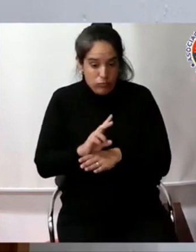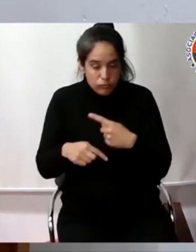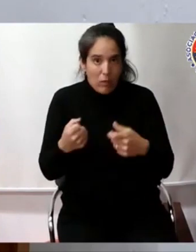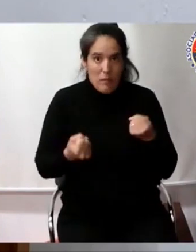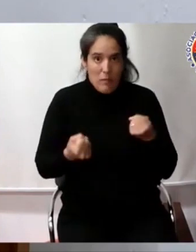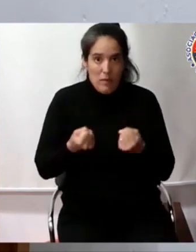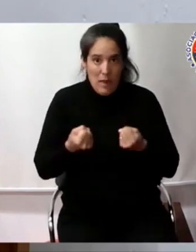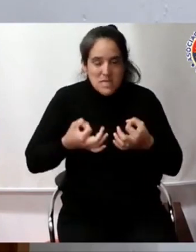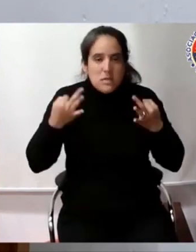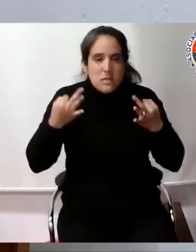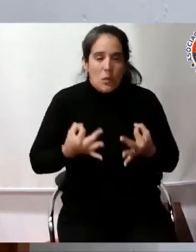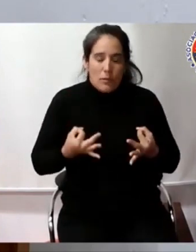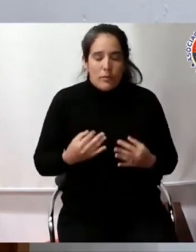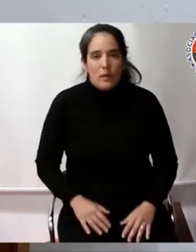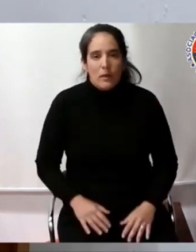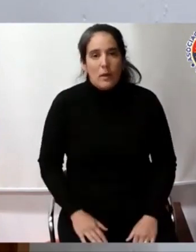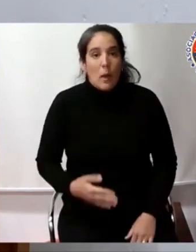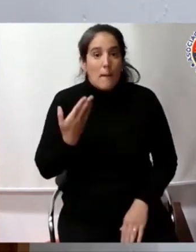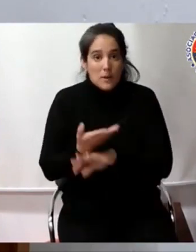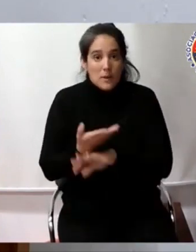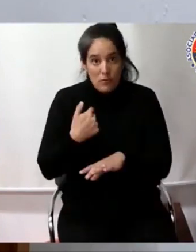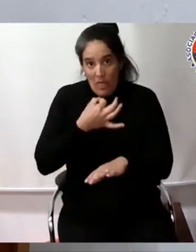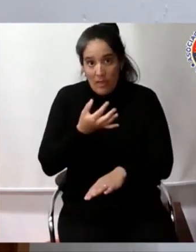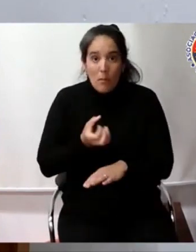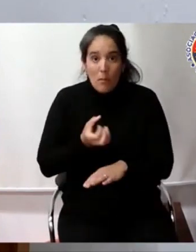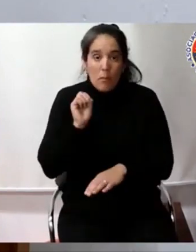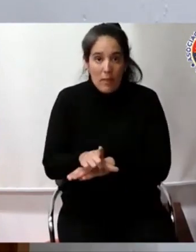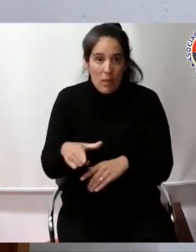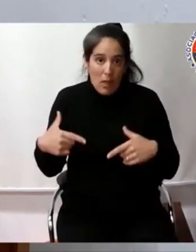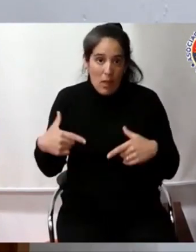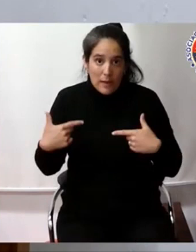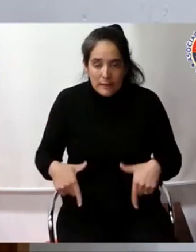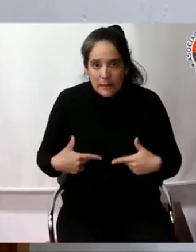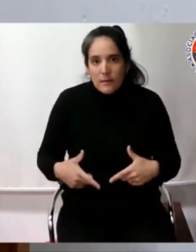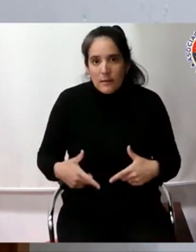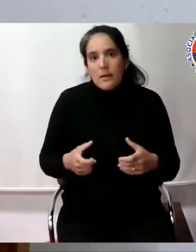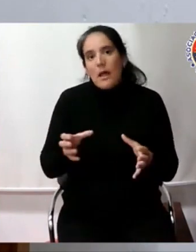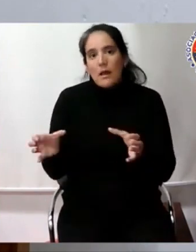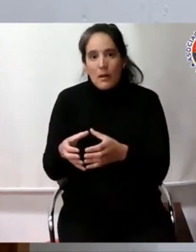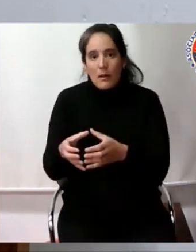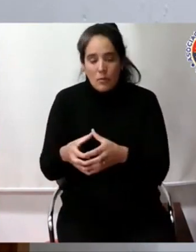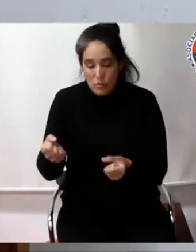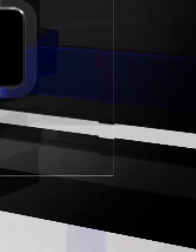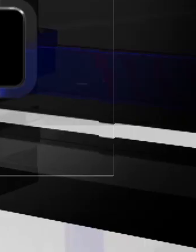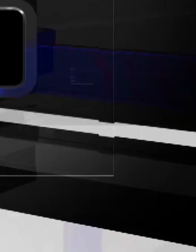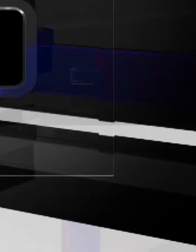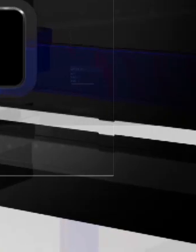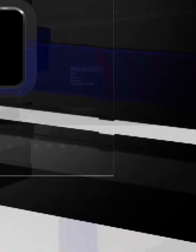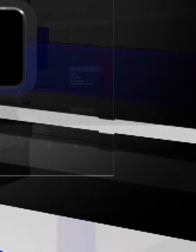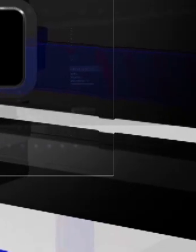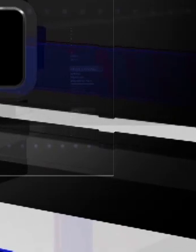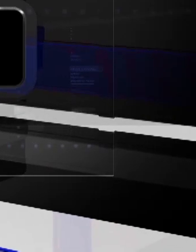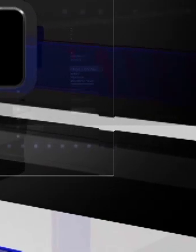pido mis palabras sean enviadas al ejecutivo departamental la comisión de tránsito y prensa en general Muchas